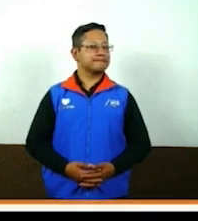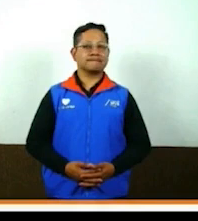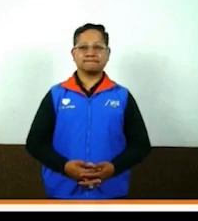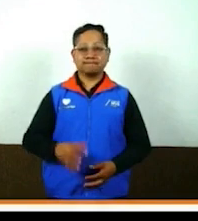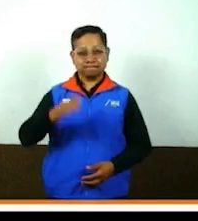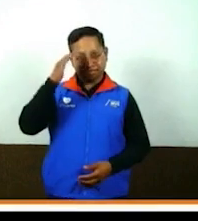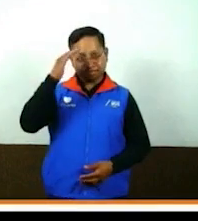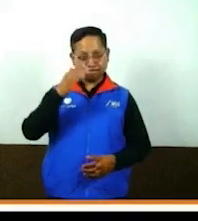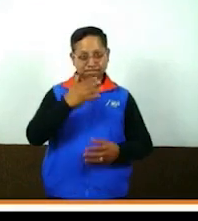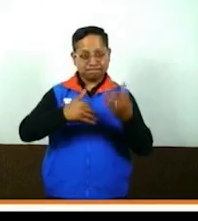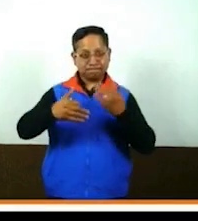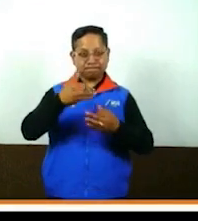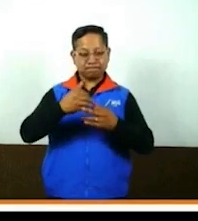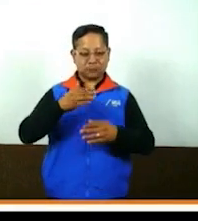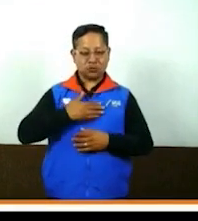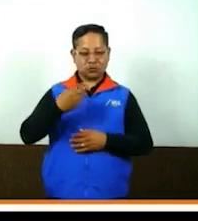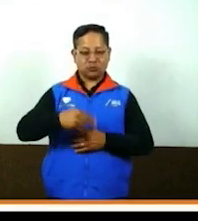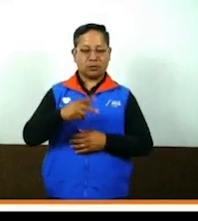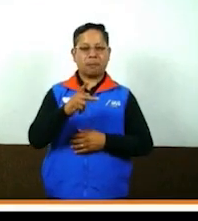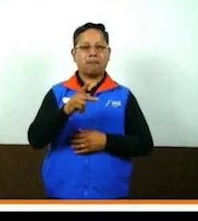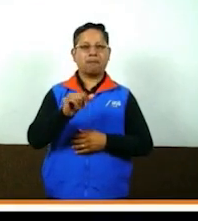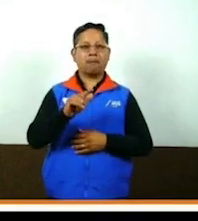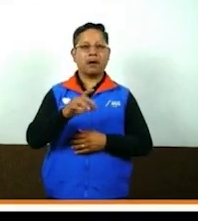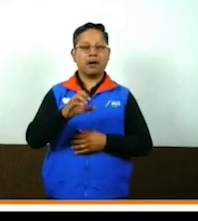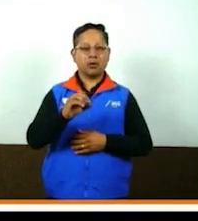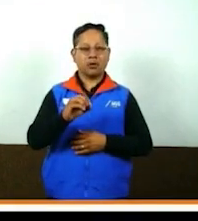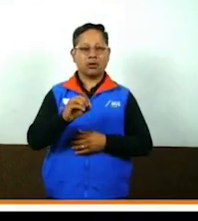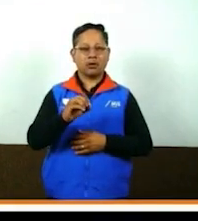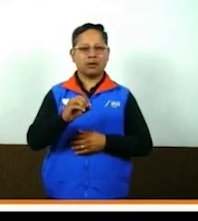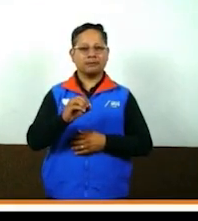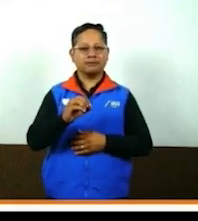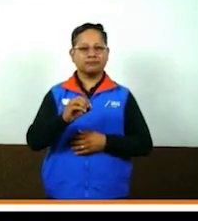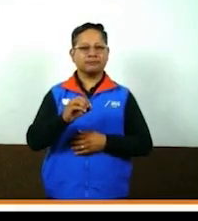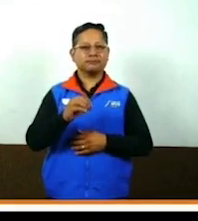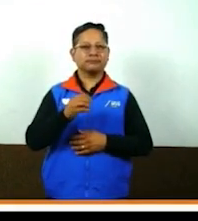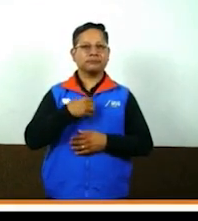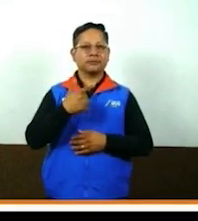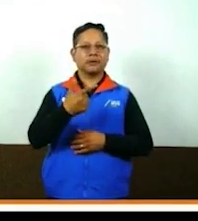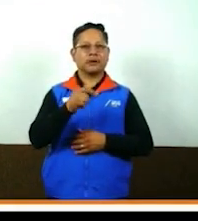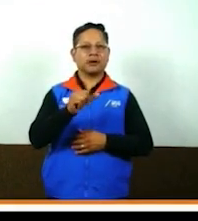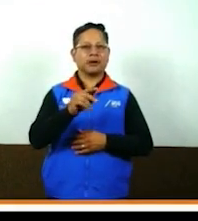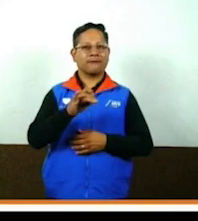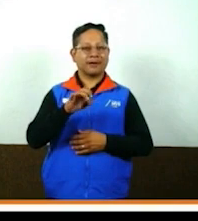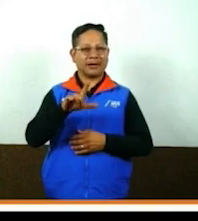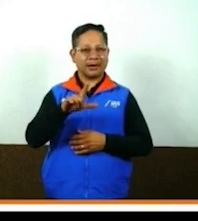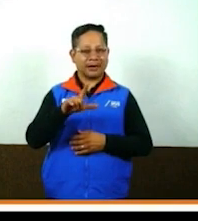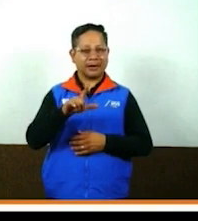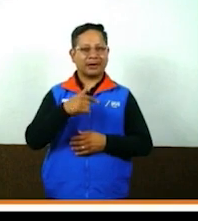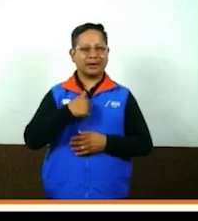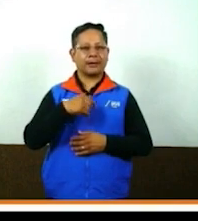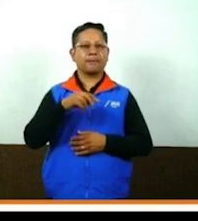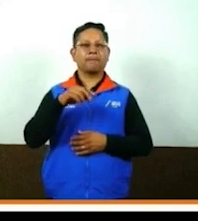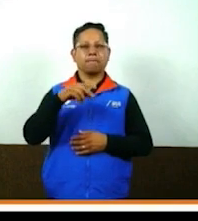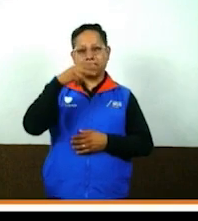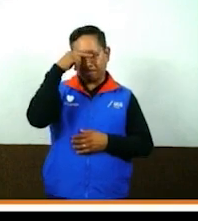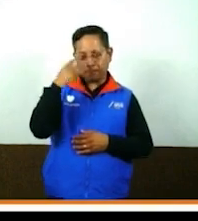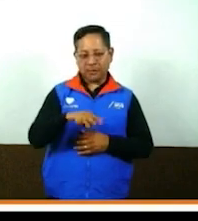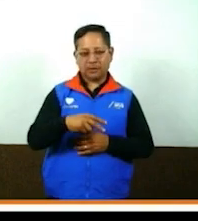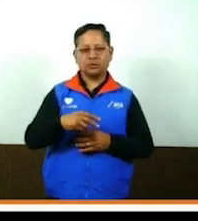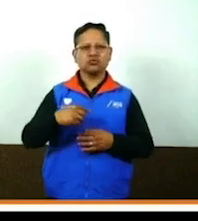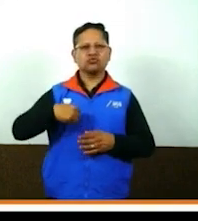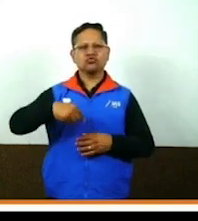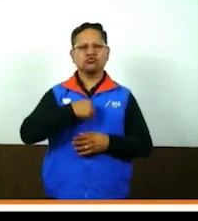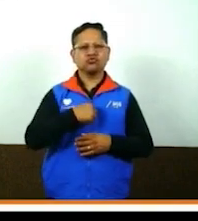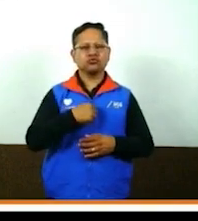Hola a todos, somos Paola Martínez de Janssen, México. Gabriel Alvírez, Johnson & Johnson, Medtech, México. Y